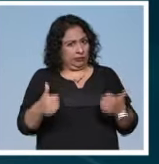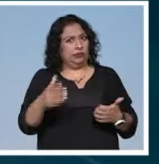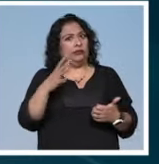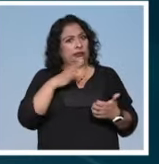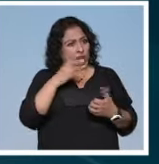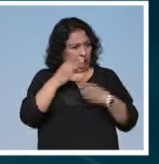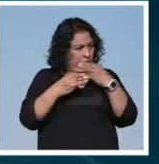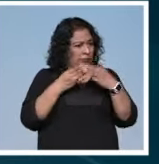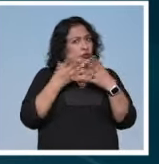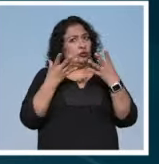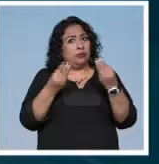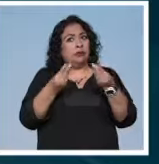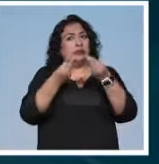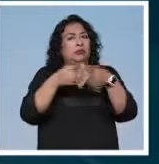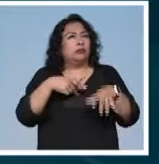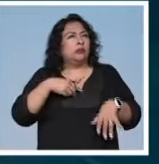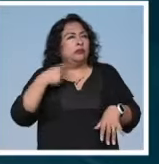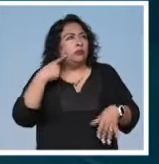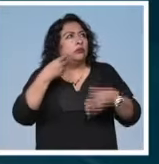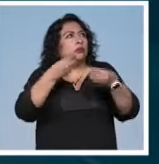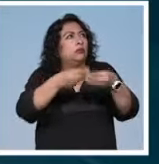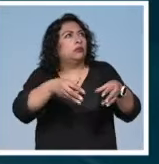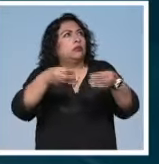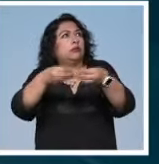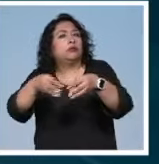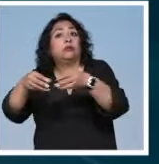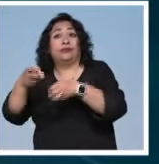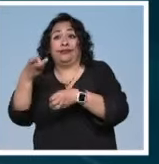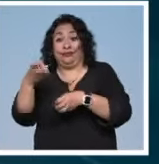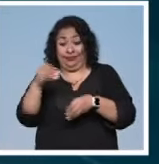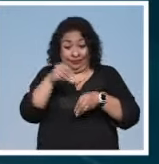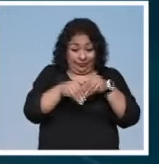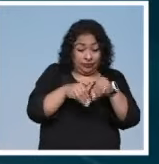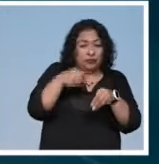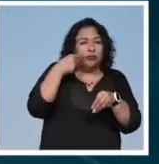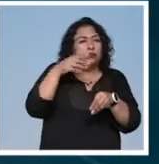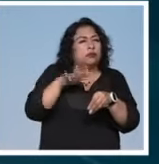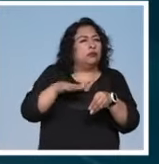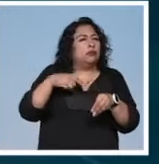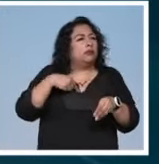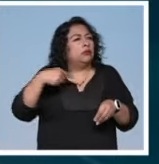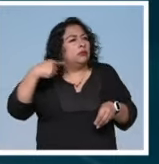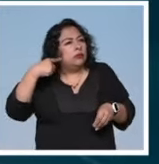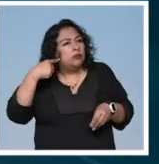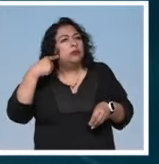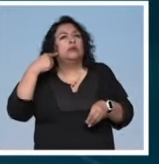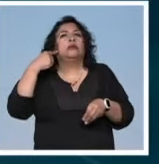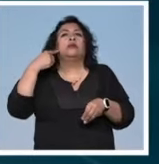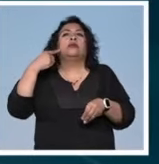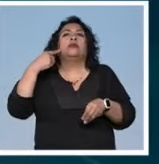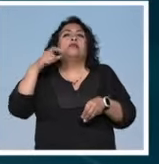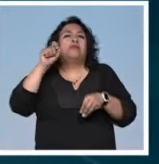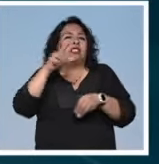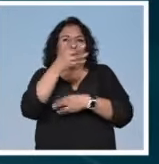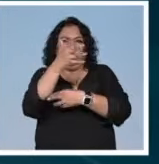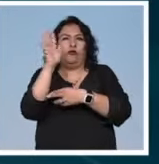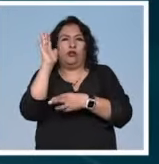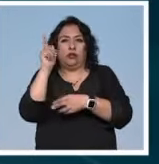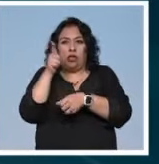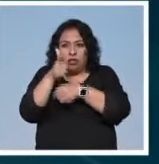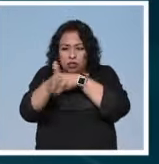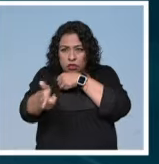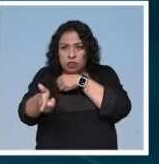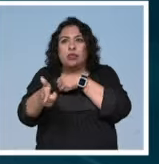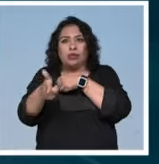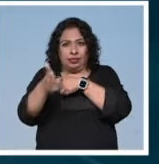mucho mundo y que estamos perdiendo estos sonidos. Estas esculturas emiten un paisaje sonoro que fue grabado en el mismo bosque en el que fueron